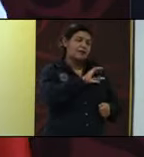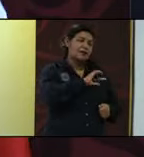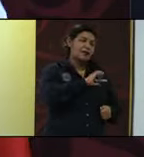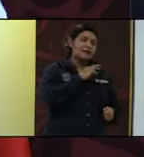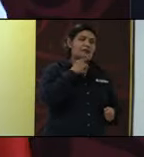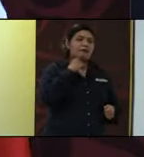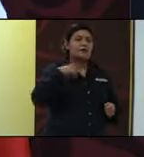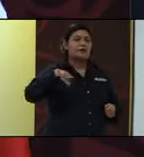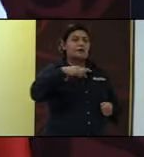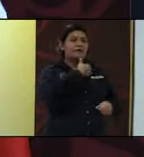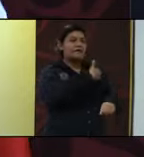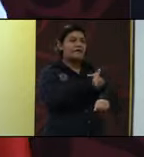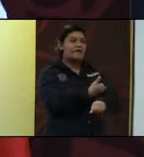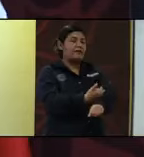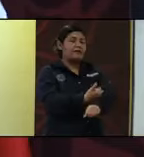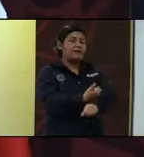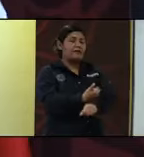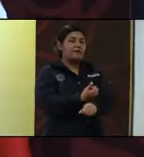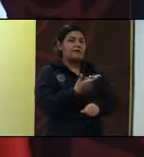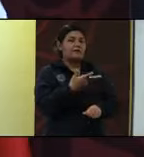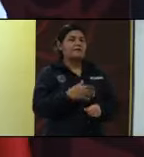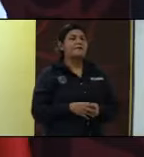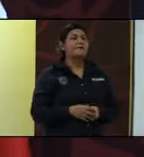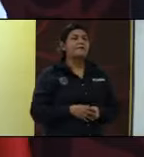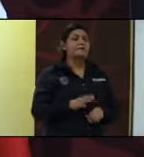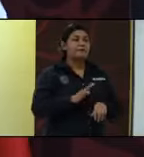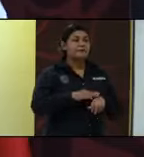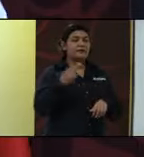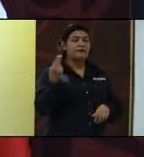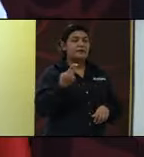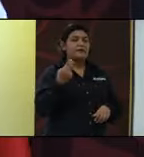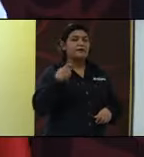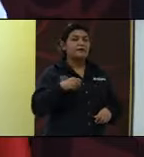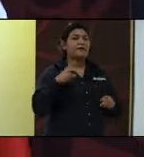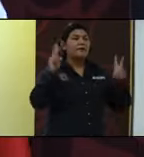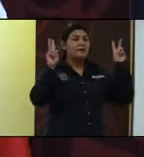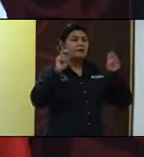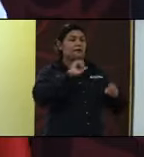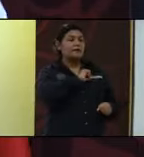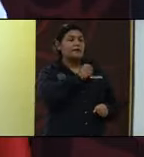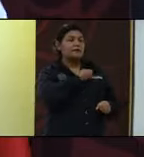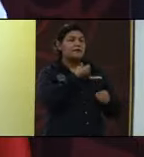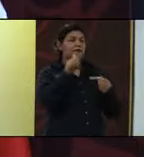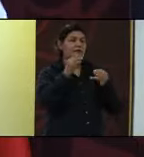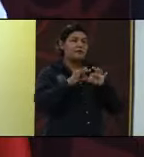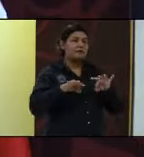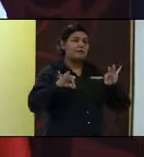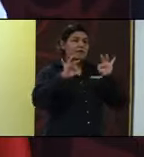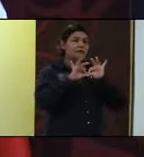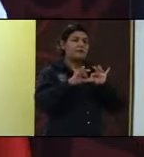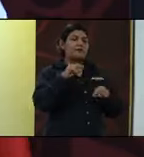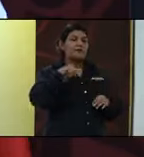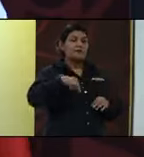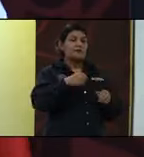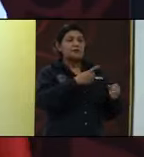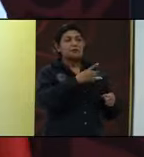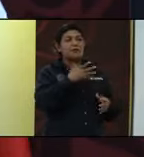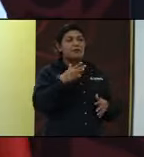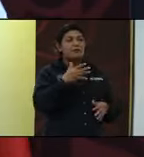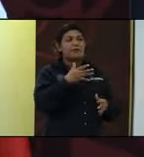las familias más vulnerables del municipio. Hablando del tema de salud, es importante destacar que en lo que llevamos